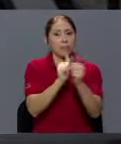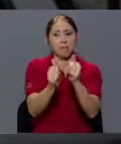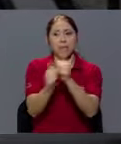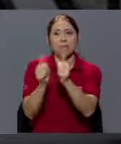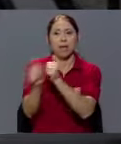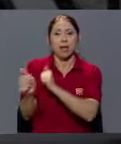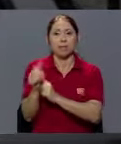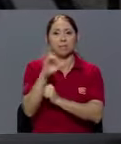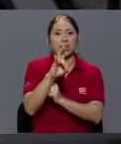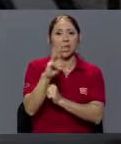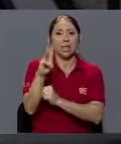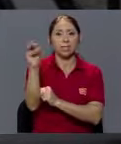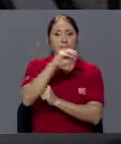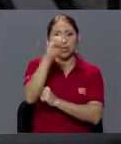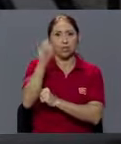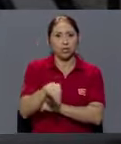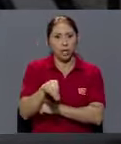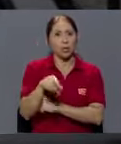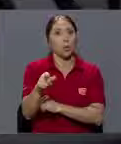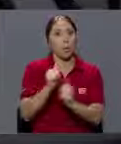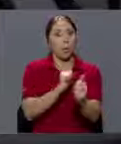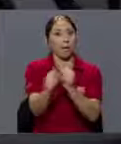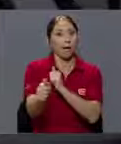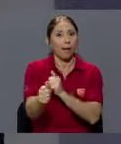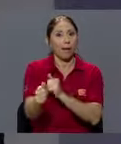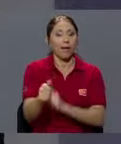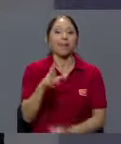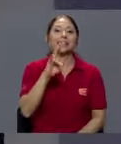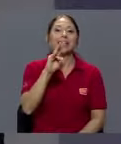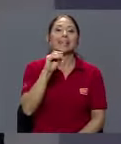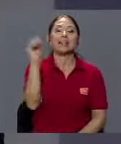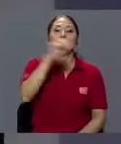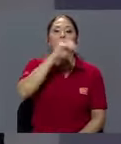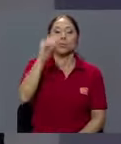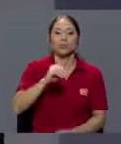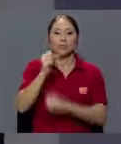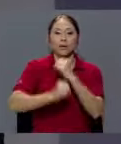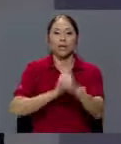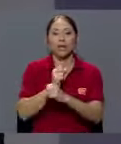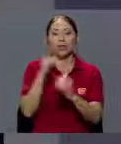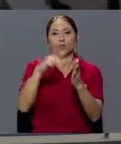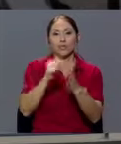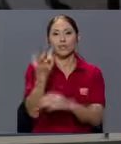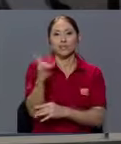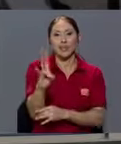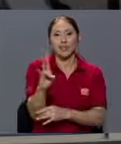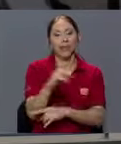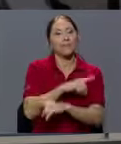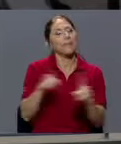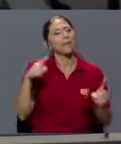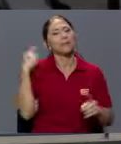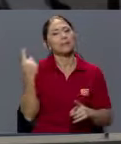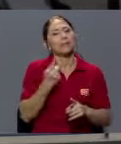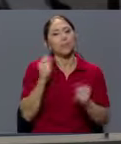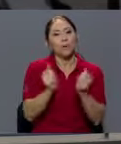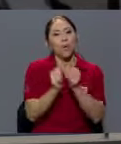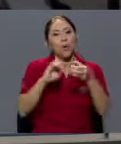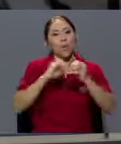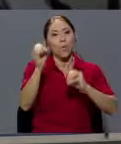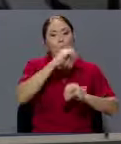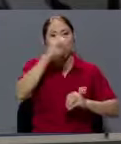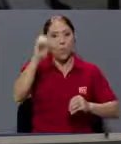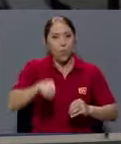un 73% de promoción en bachillerato, 70% en el 2017, pero siempre con